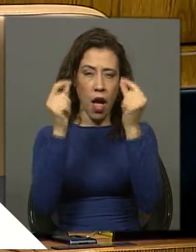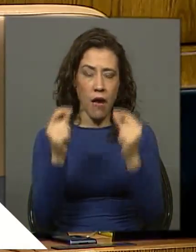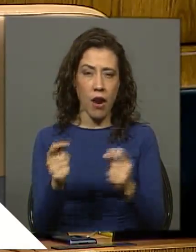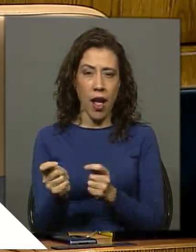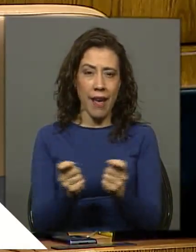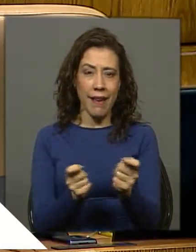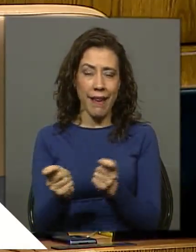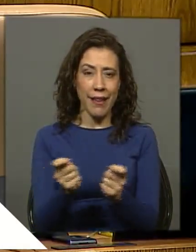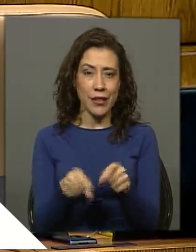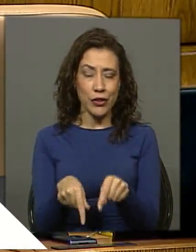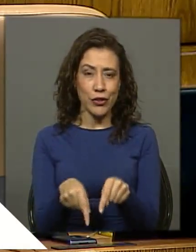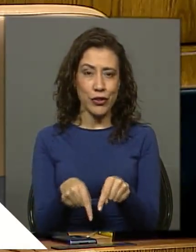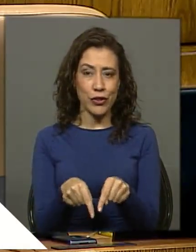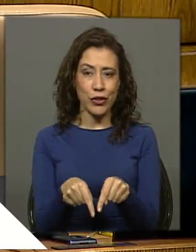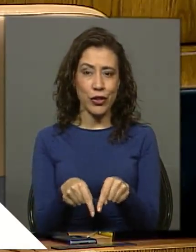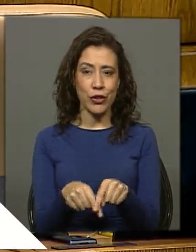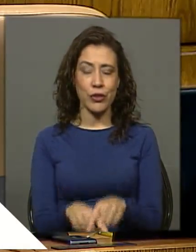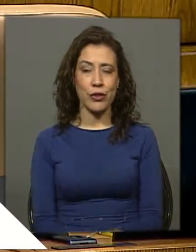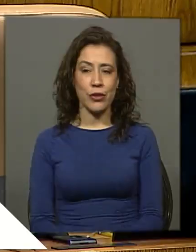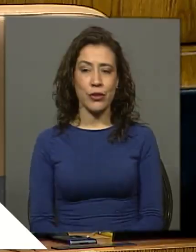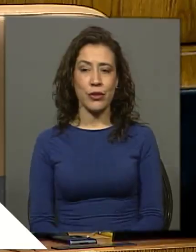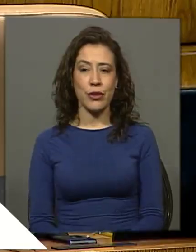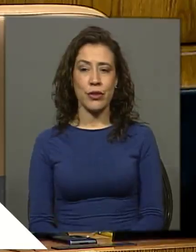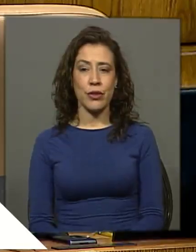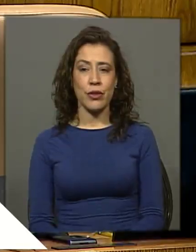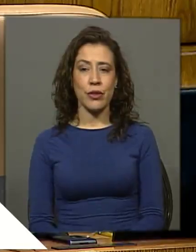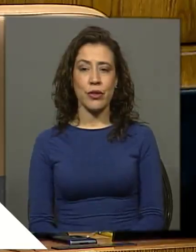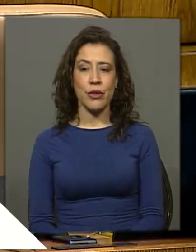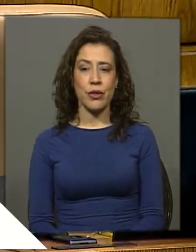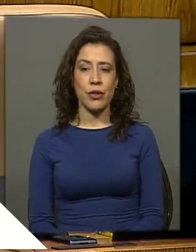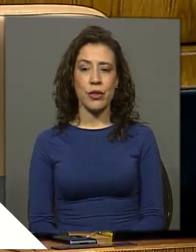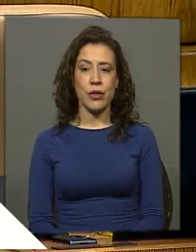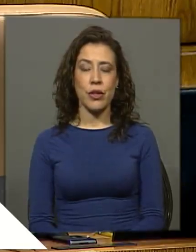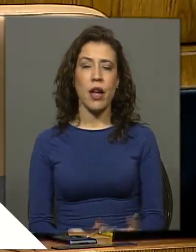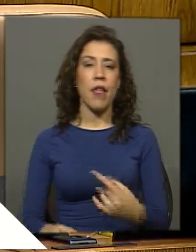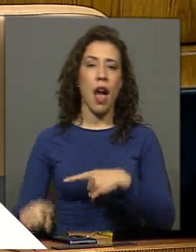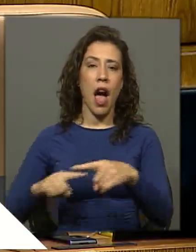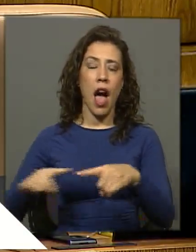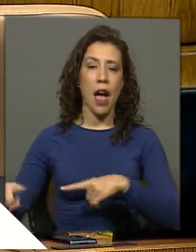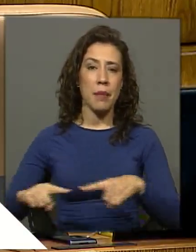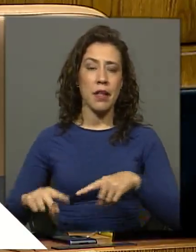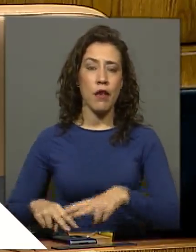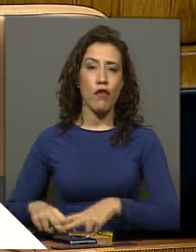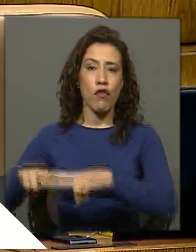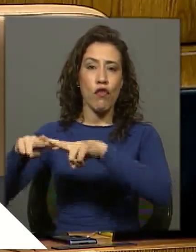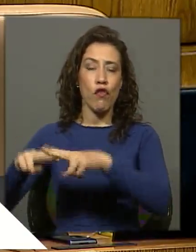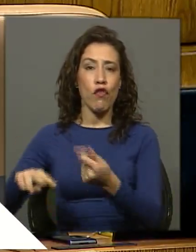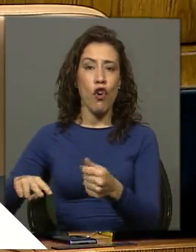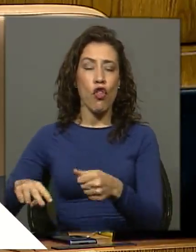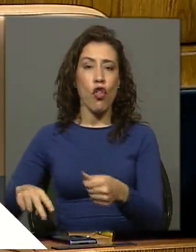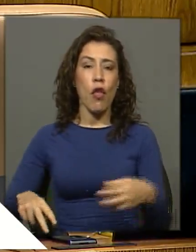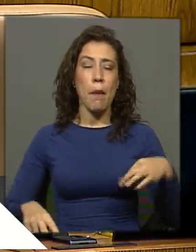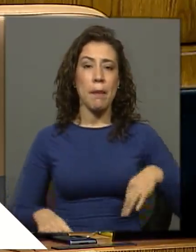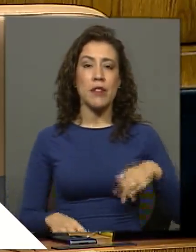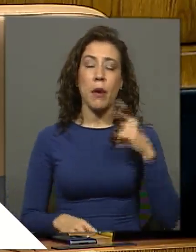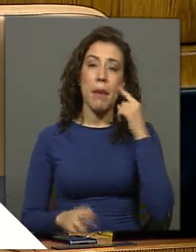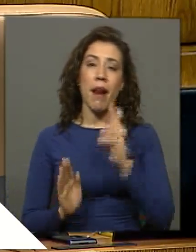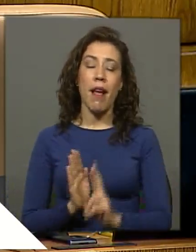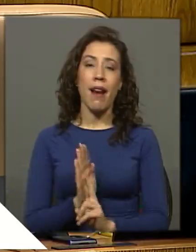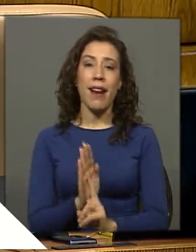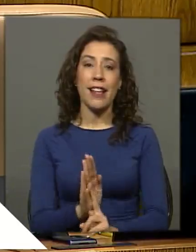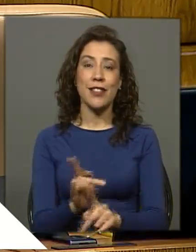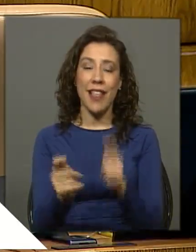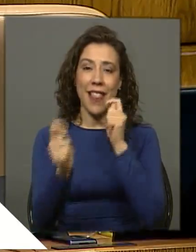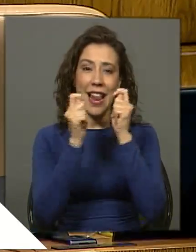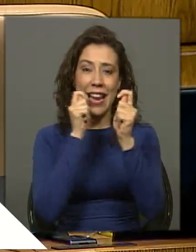gestión de los mismos respecto de las administradoras de fondos de pensiones de manera que el resultado de